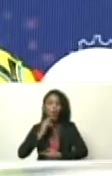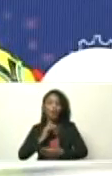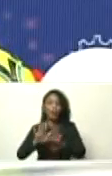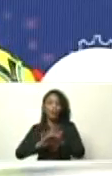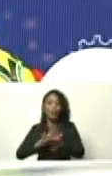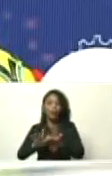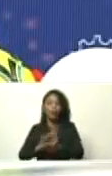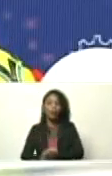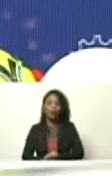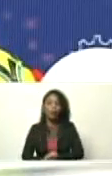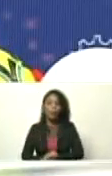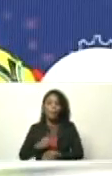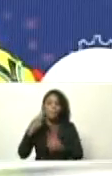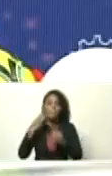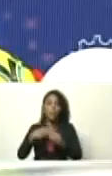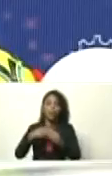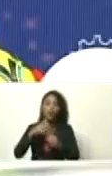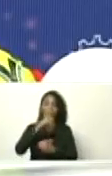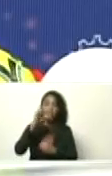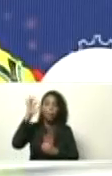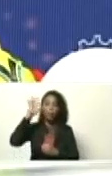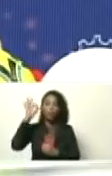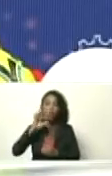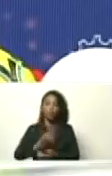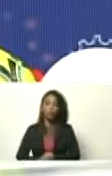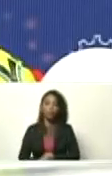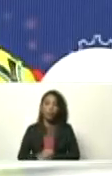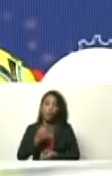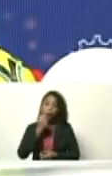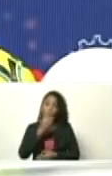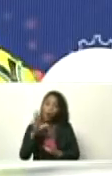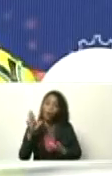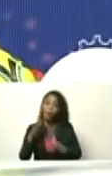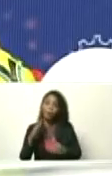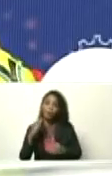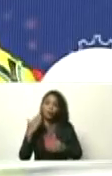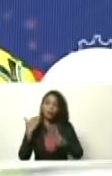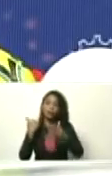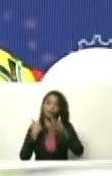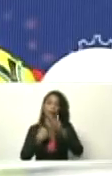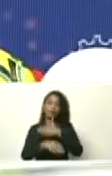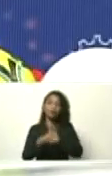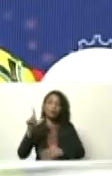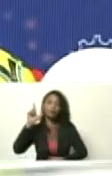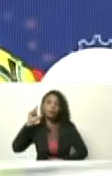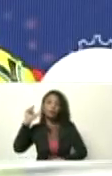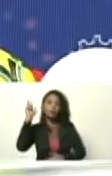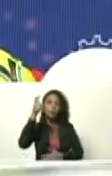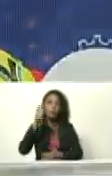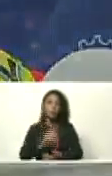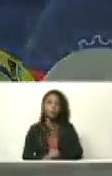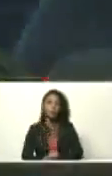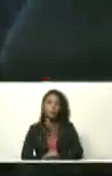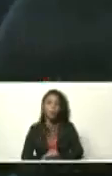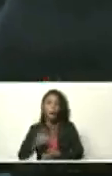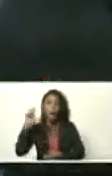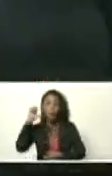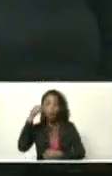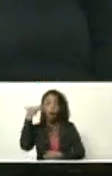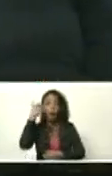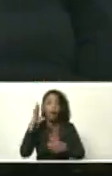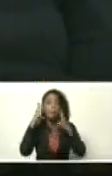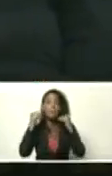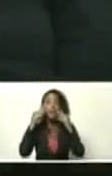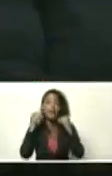digital, Petro al 100%. Bueno, vámonos a Guárico. En Guárico hay una experiencia